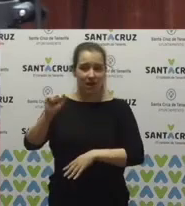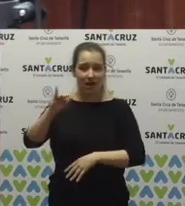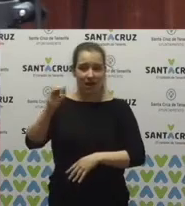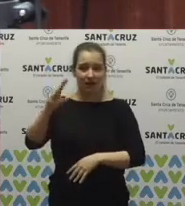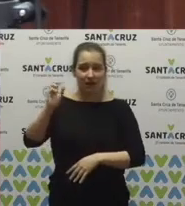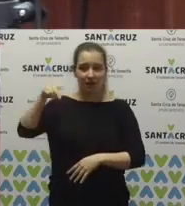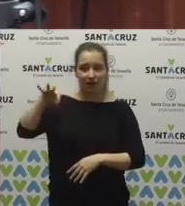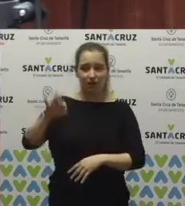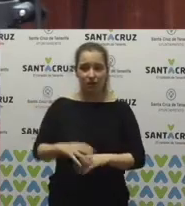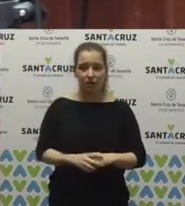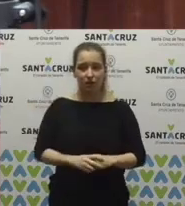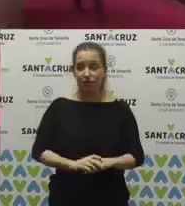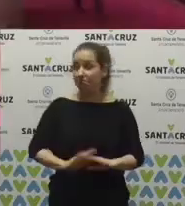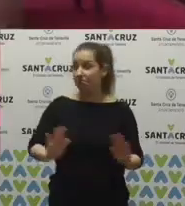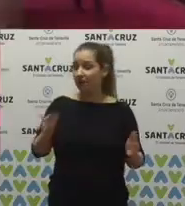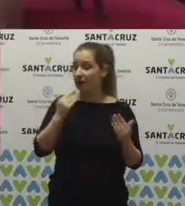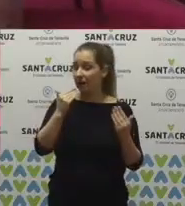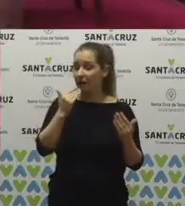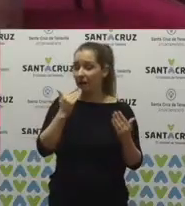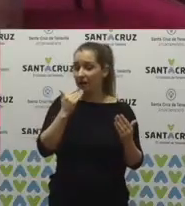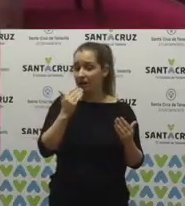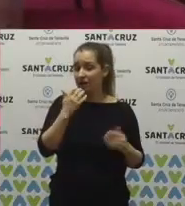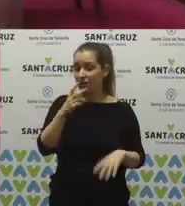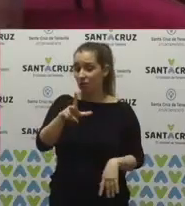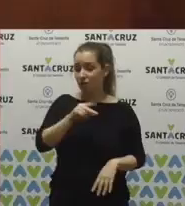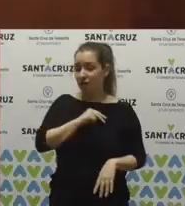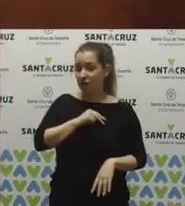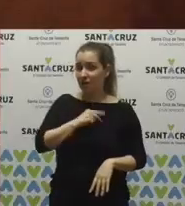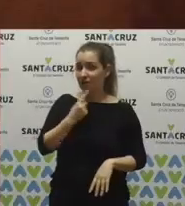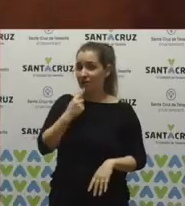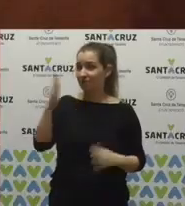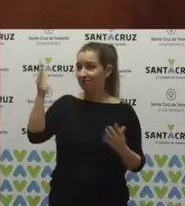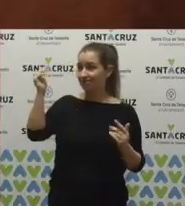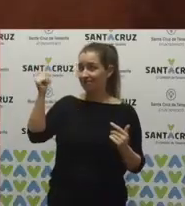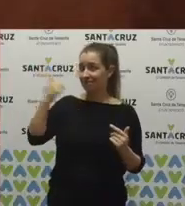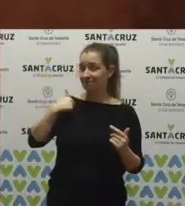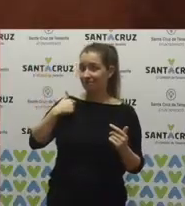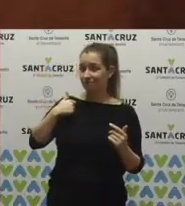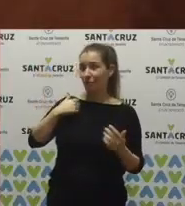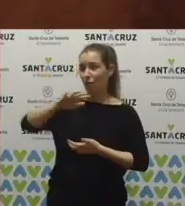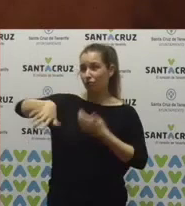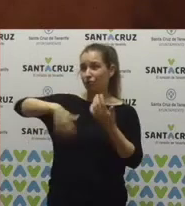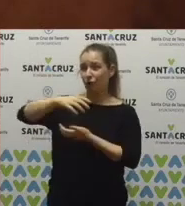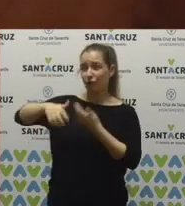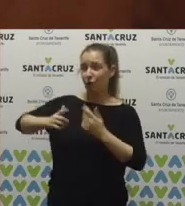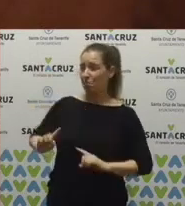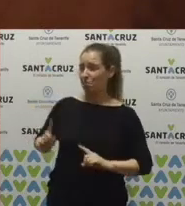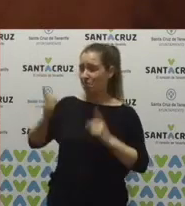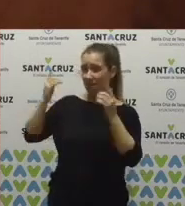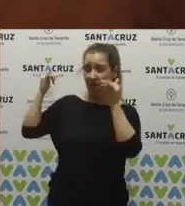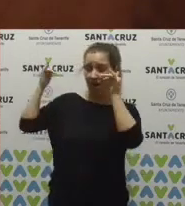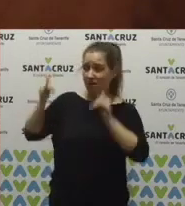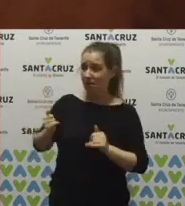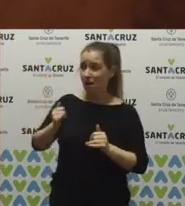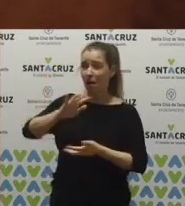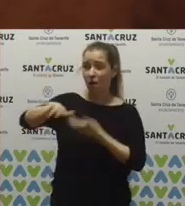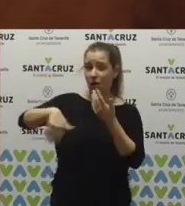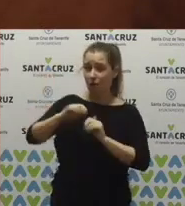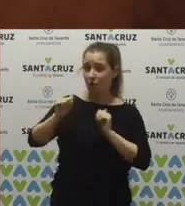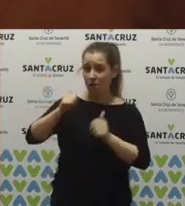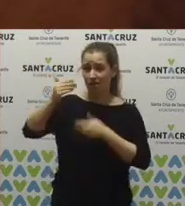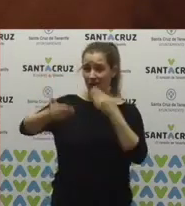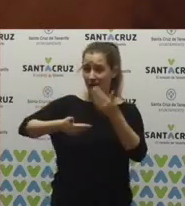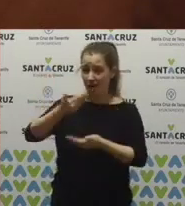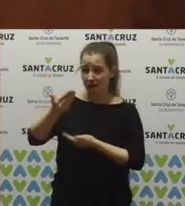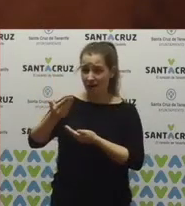gracias bueno yo creo que el que un concejal se descuida diciendo que ha habido un conflicto del primer día que ingresa a un grupo de gobierno